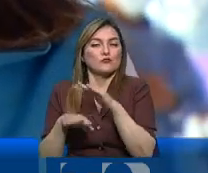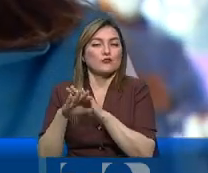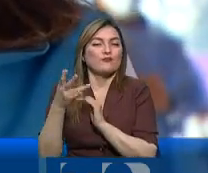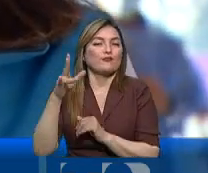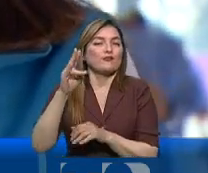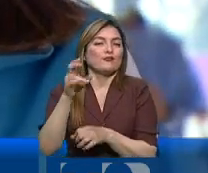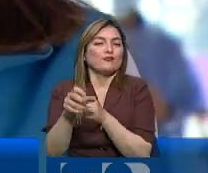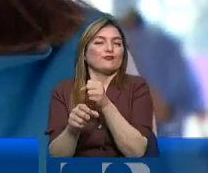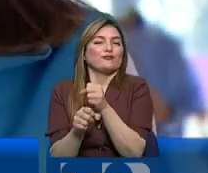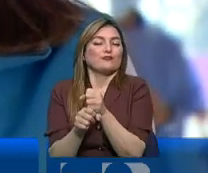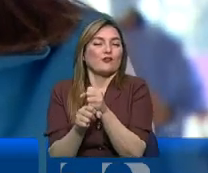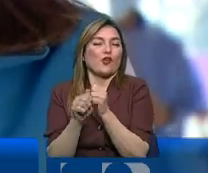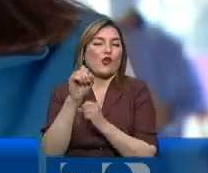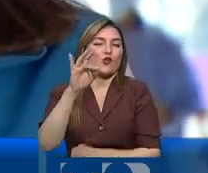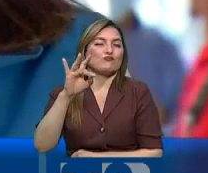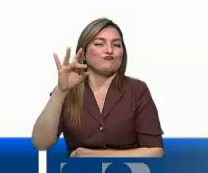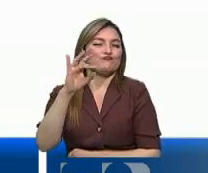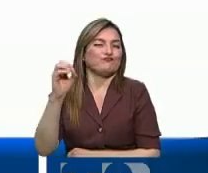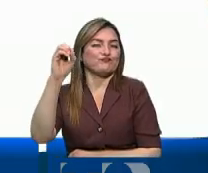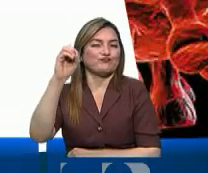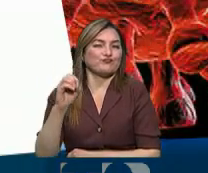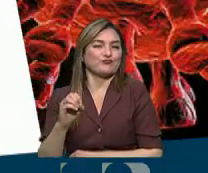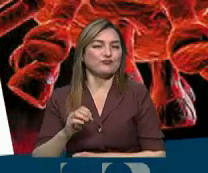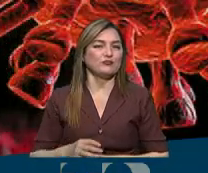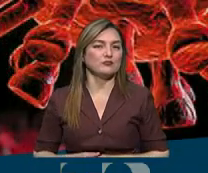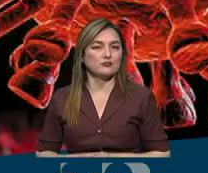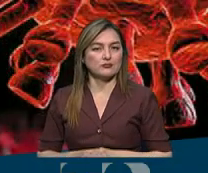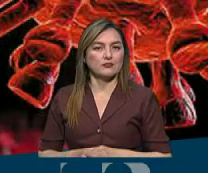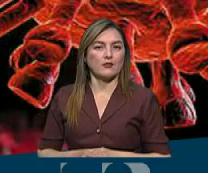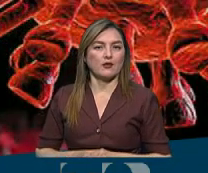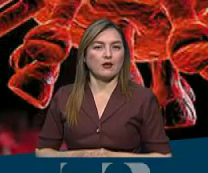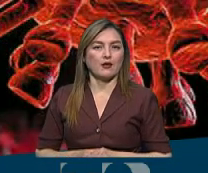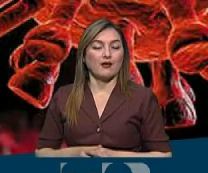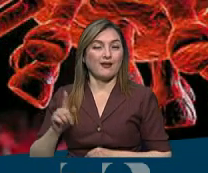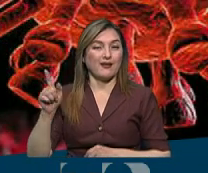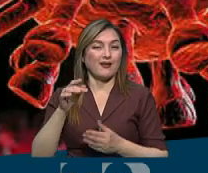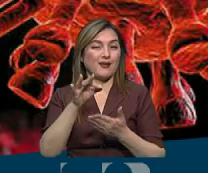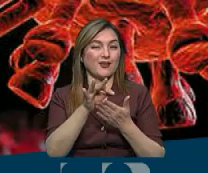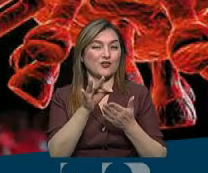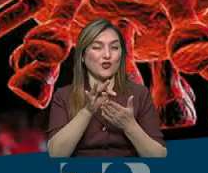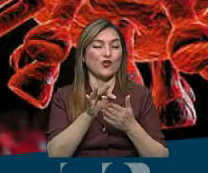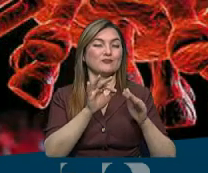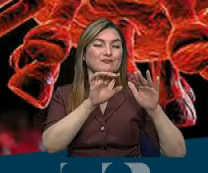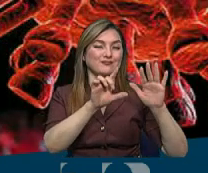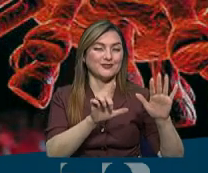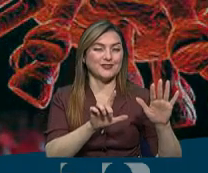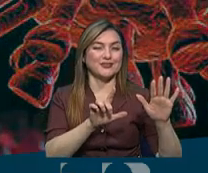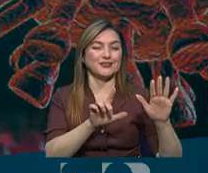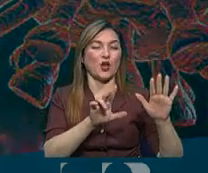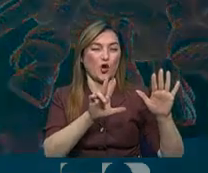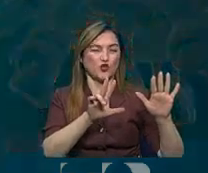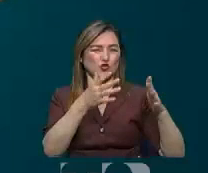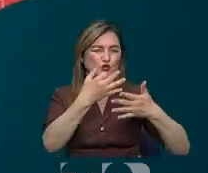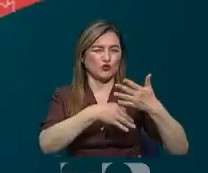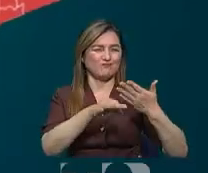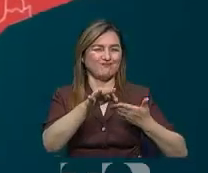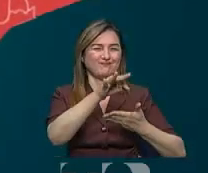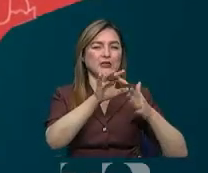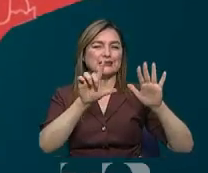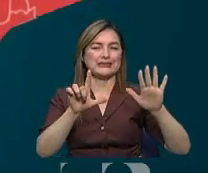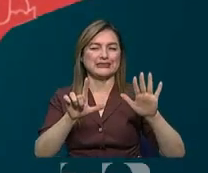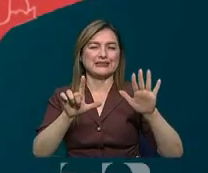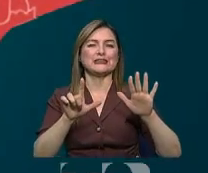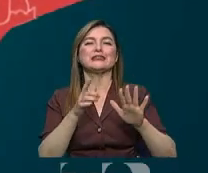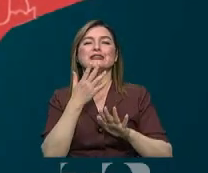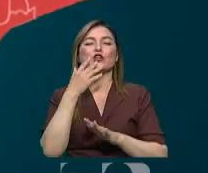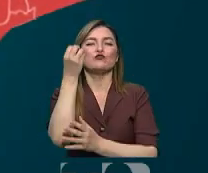años de 88% pese a ellos siete de los ocho cantones de la provincia están en semáforo rojo y forman parte